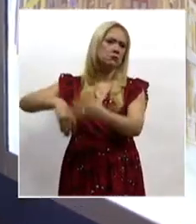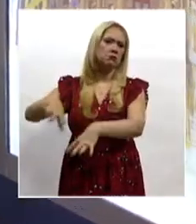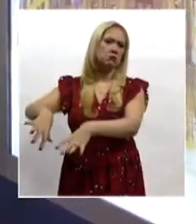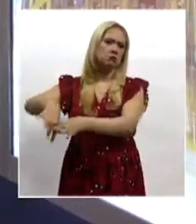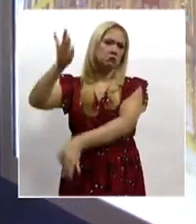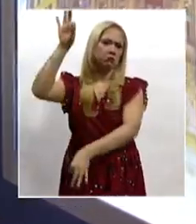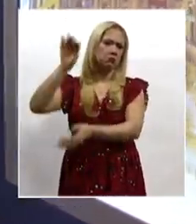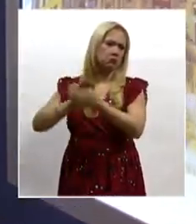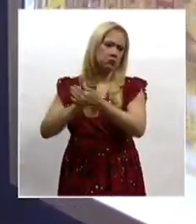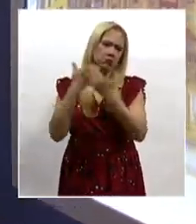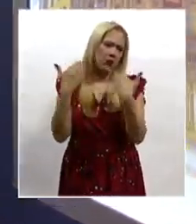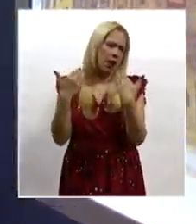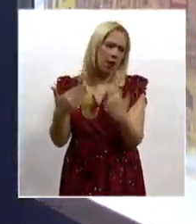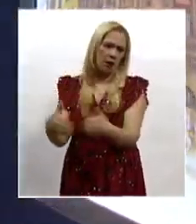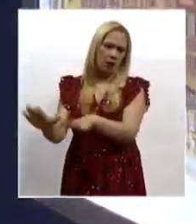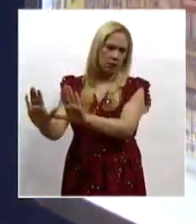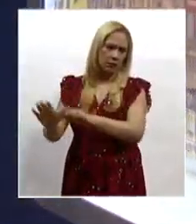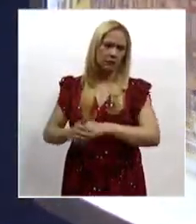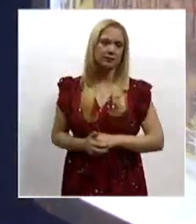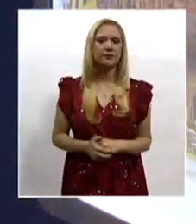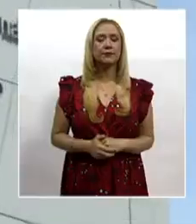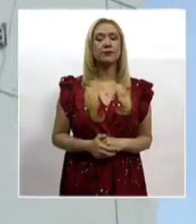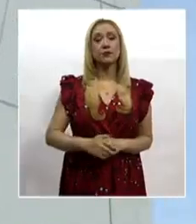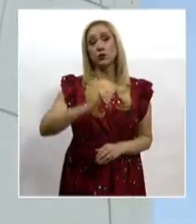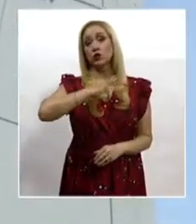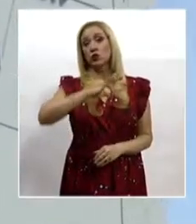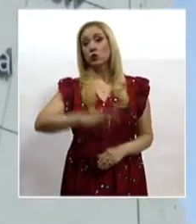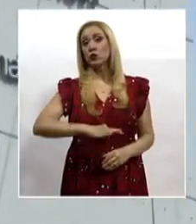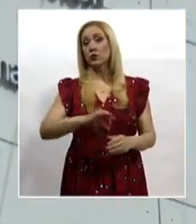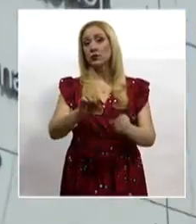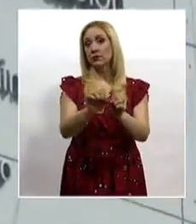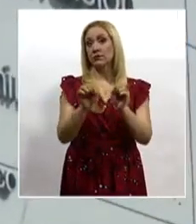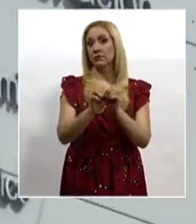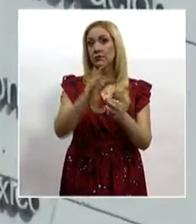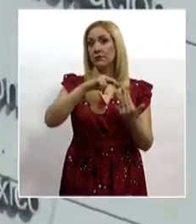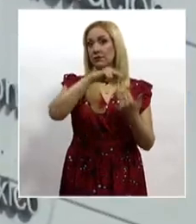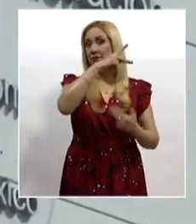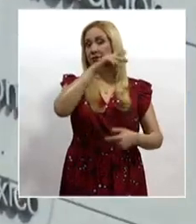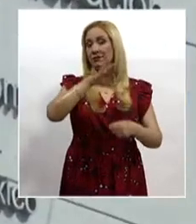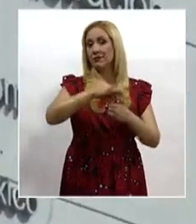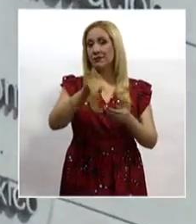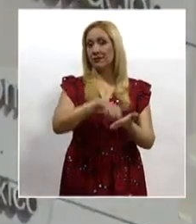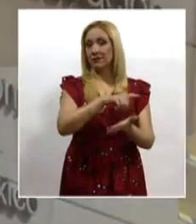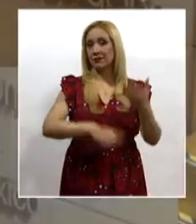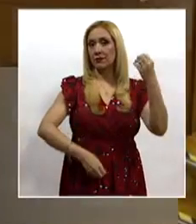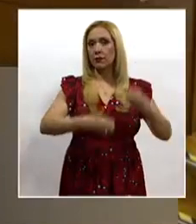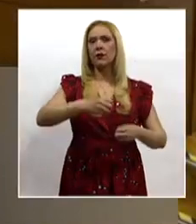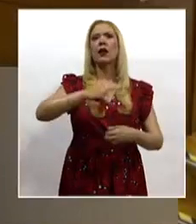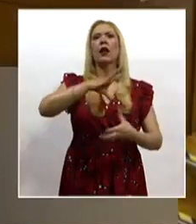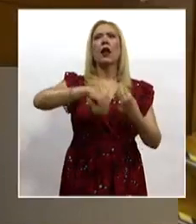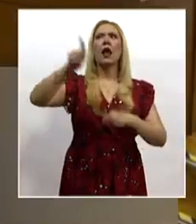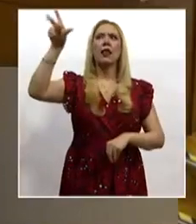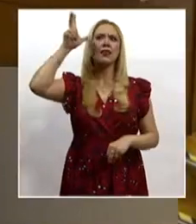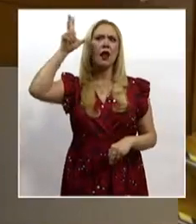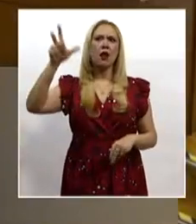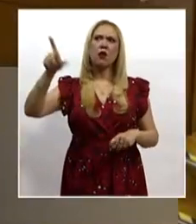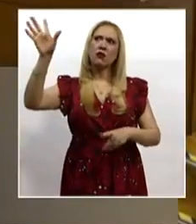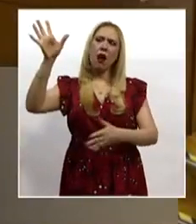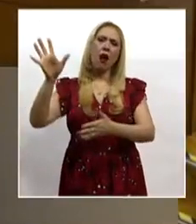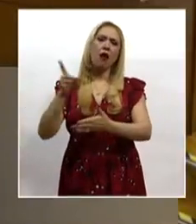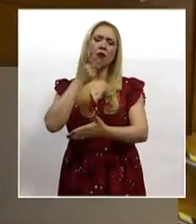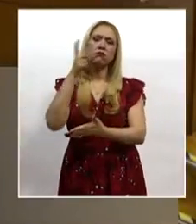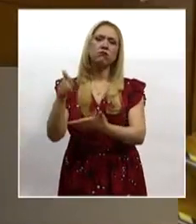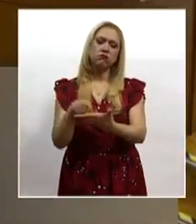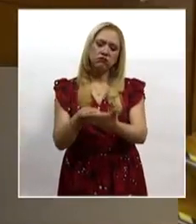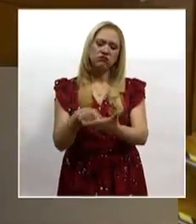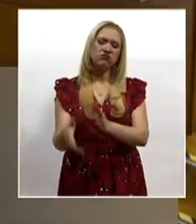Por su parte, la Sala Regional Toluca determinó confirmar la resolución del Tribunal Electoral del Estado de Hidalgo, que revocó el decreto del Congreso del